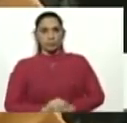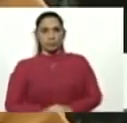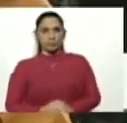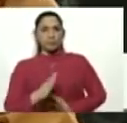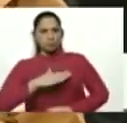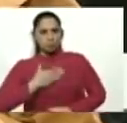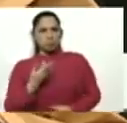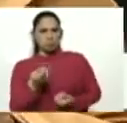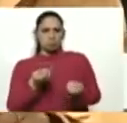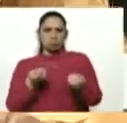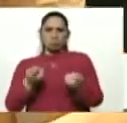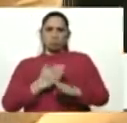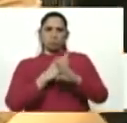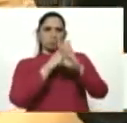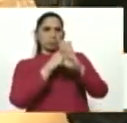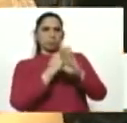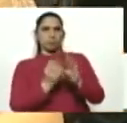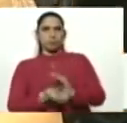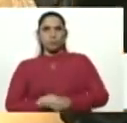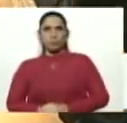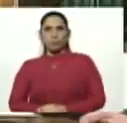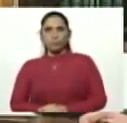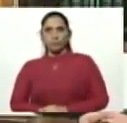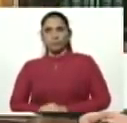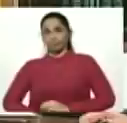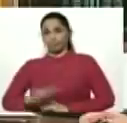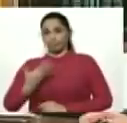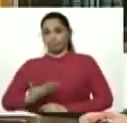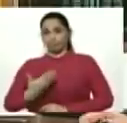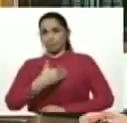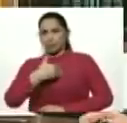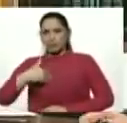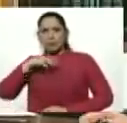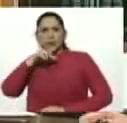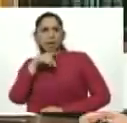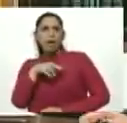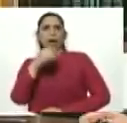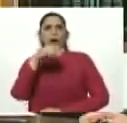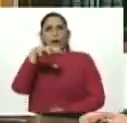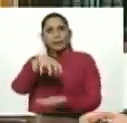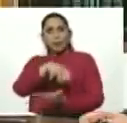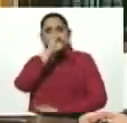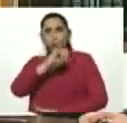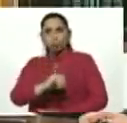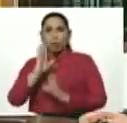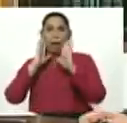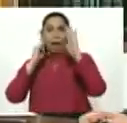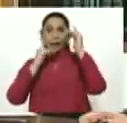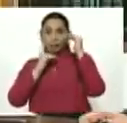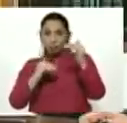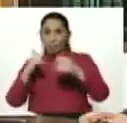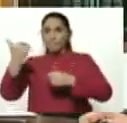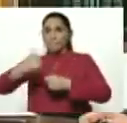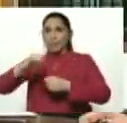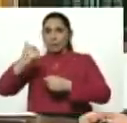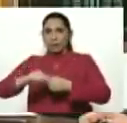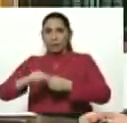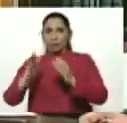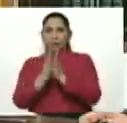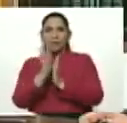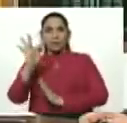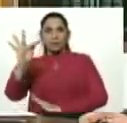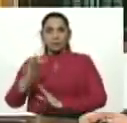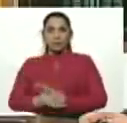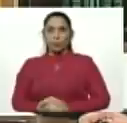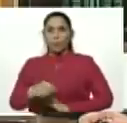poder controlar este foco. Muy importante. Quiero hablarle al Zulia, atención al Zulia. Maracaibo, San